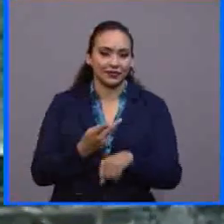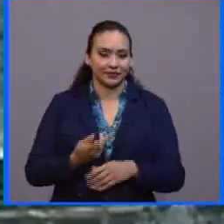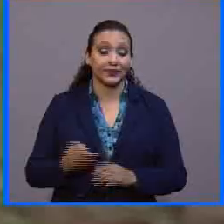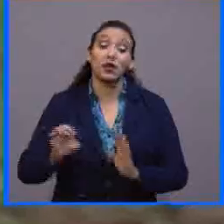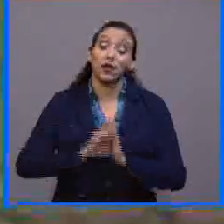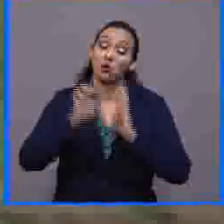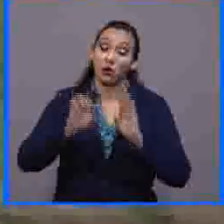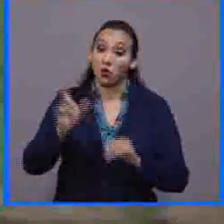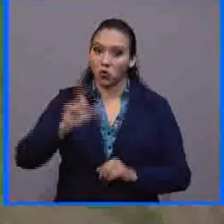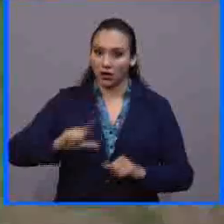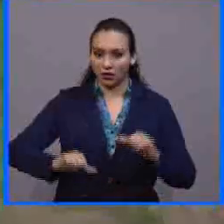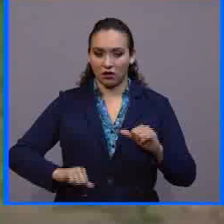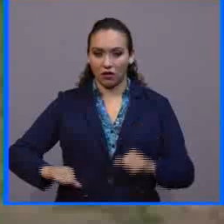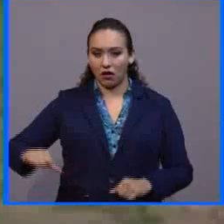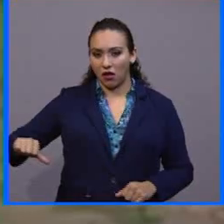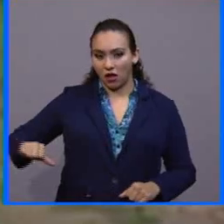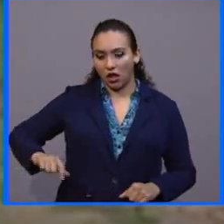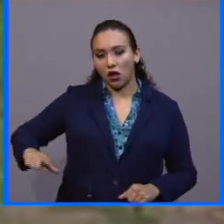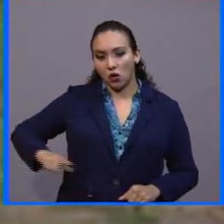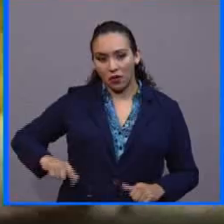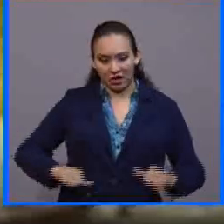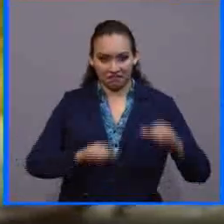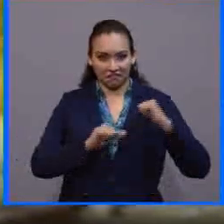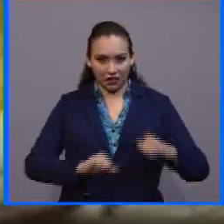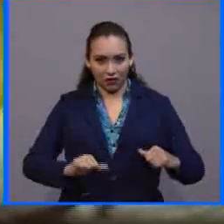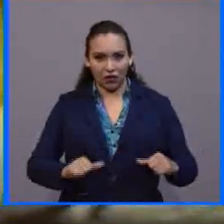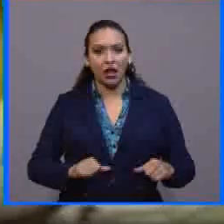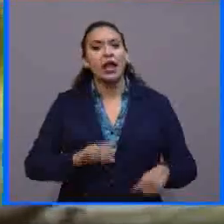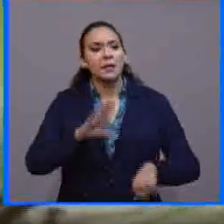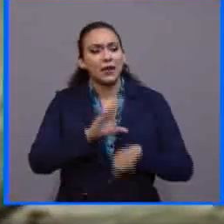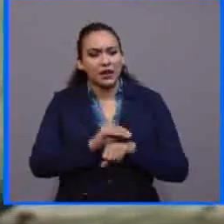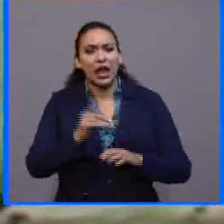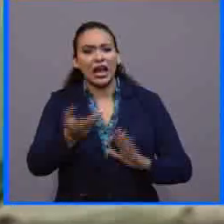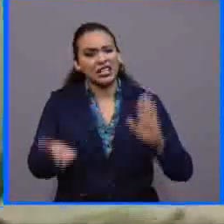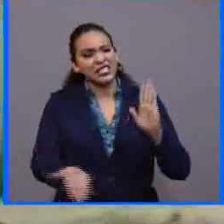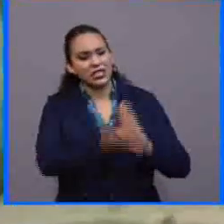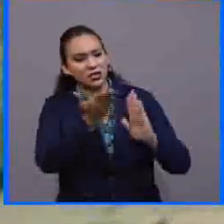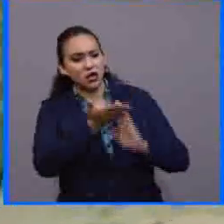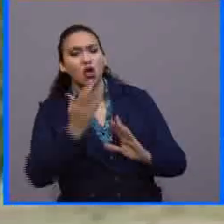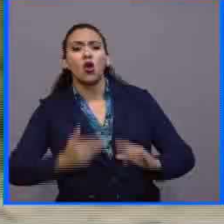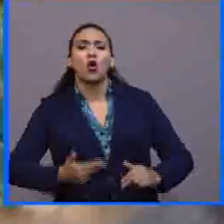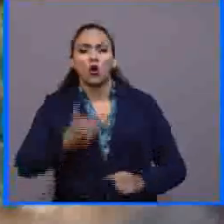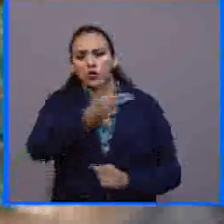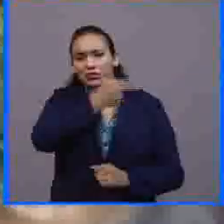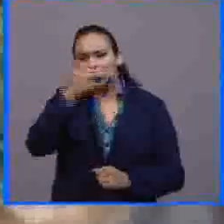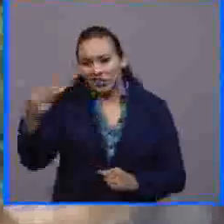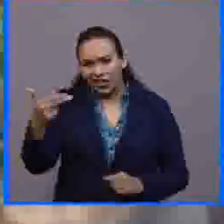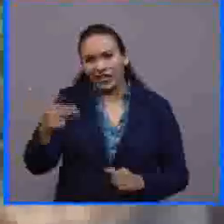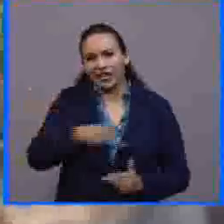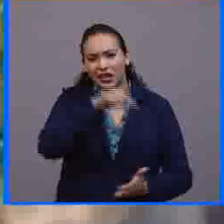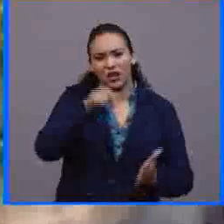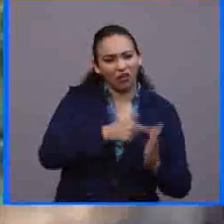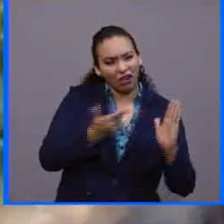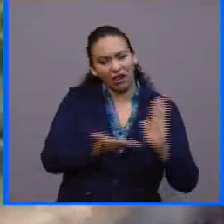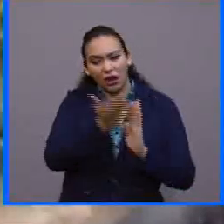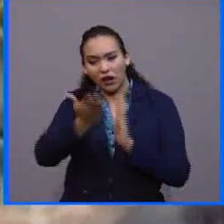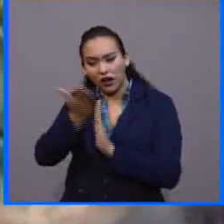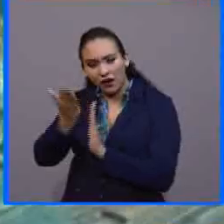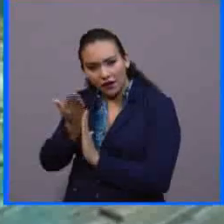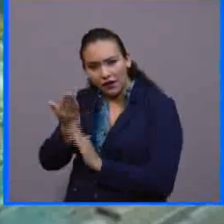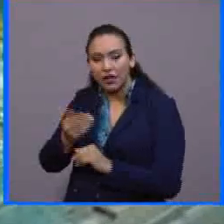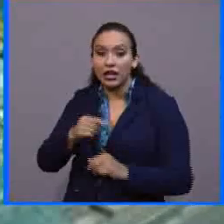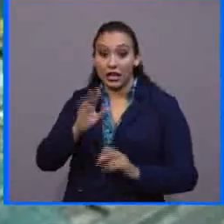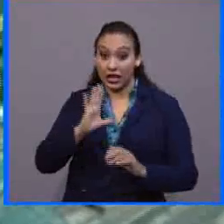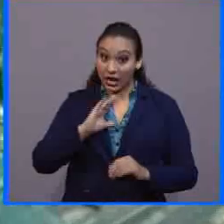casos en que la autoridad permite un proyecto minero, la construcción de un hotel, la construcción de viviendas de un área o cerca de un área considerada zona